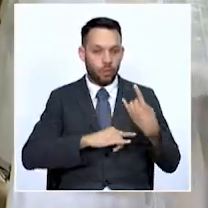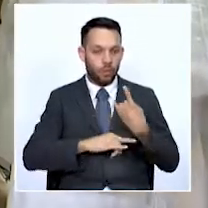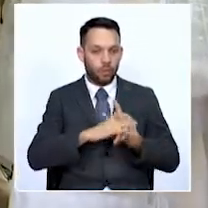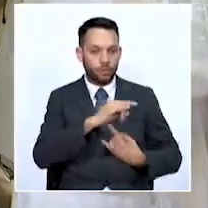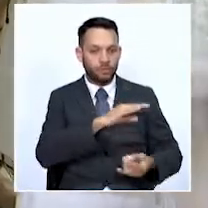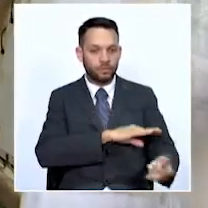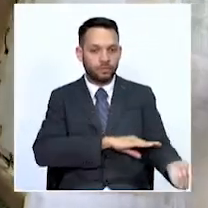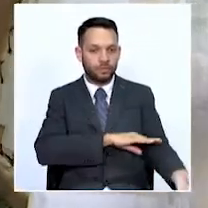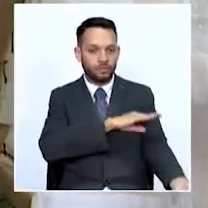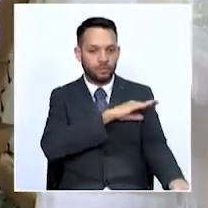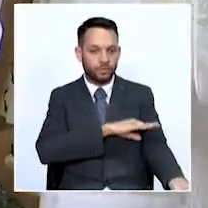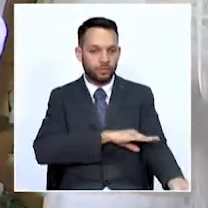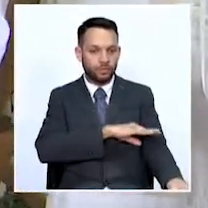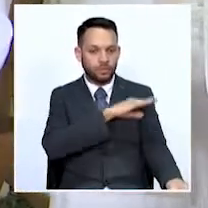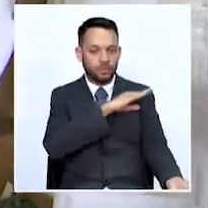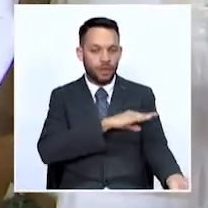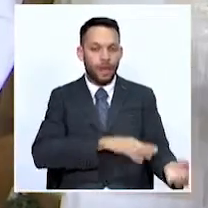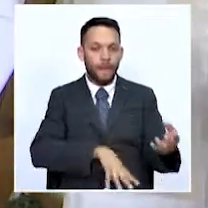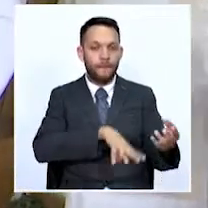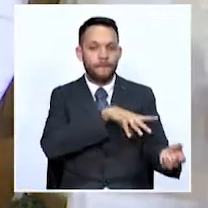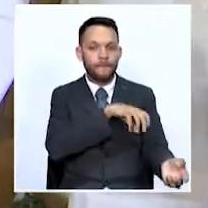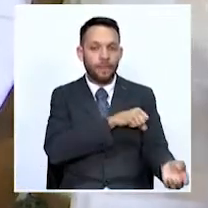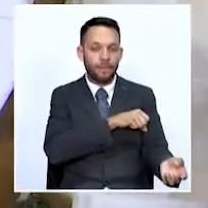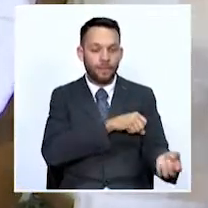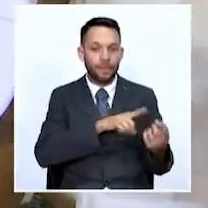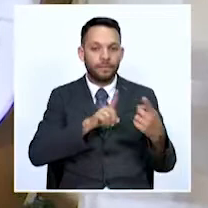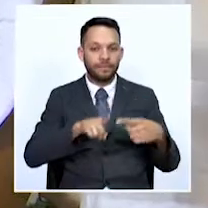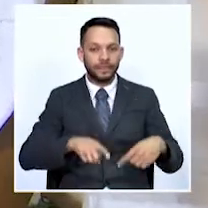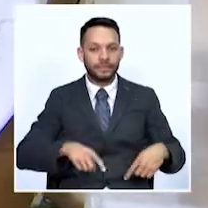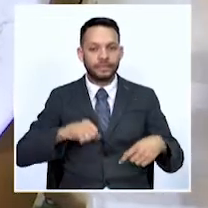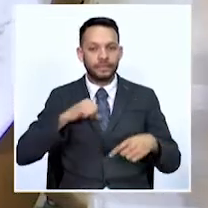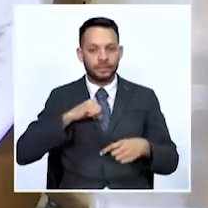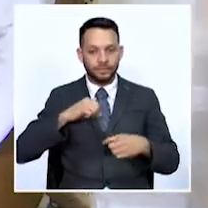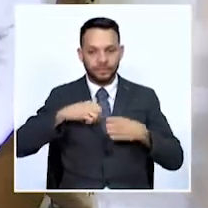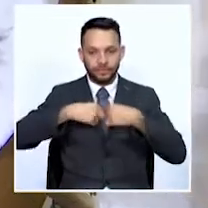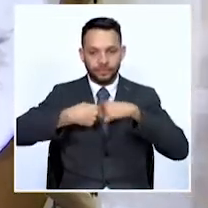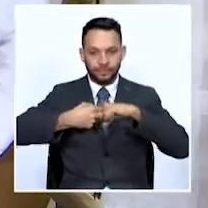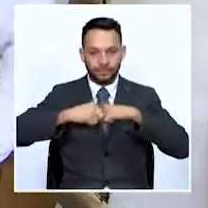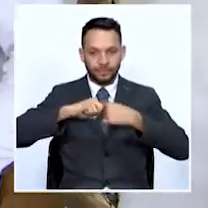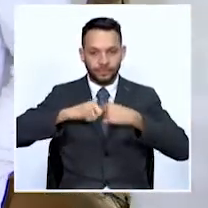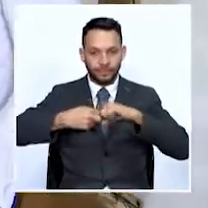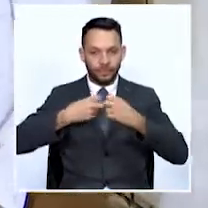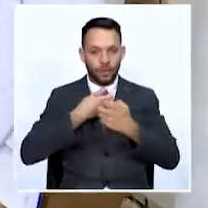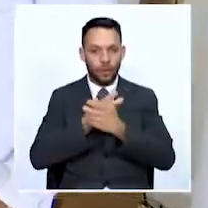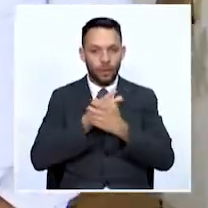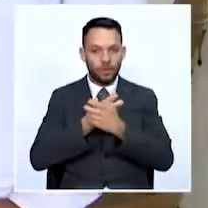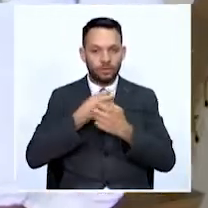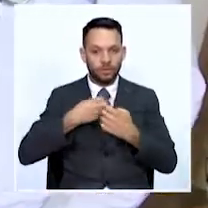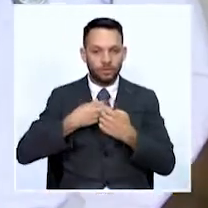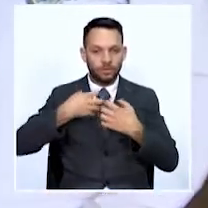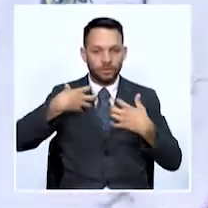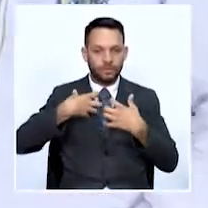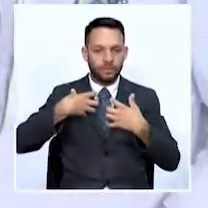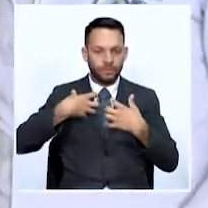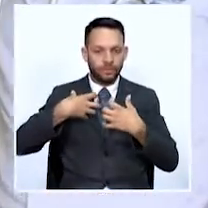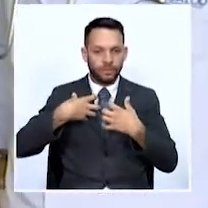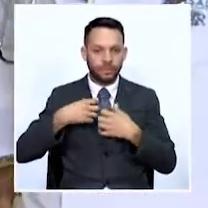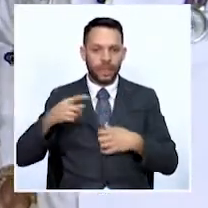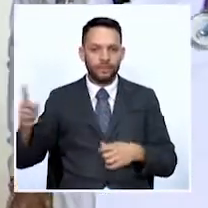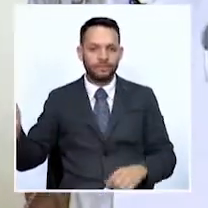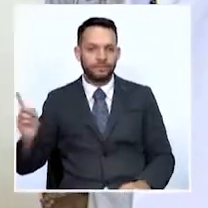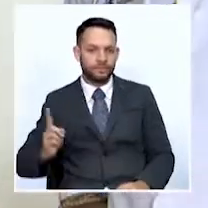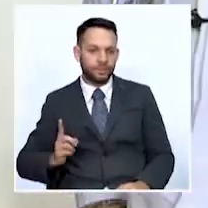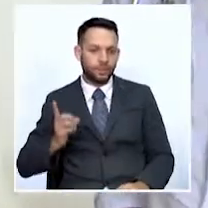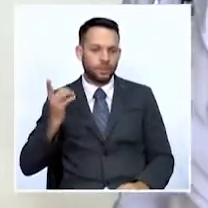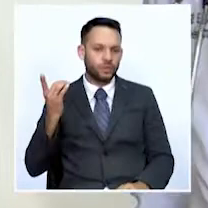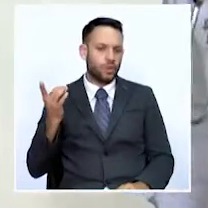y de artritis reumatoidea controlada con prednisolona. Ella acude el día de hoy a la consulta presentando dolores